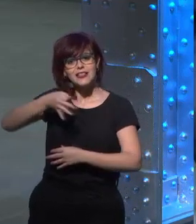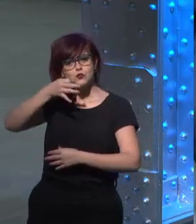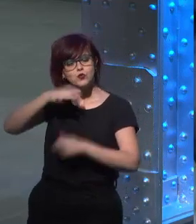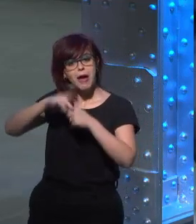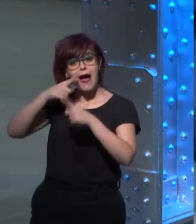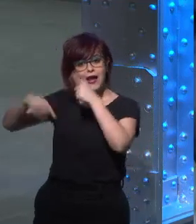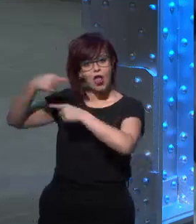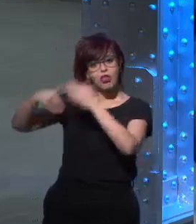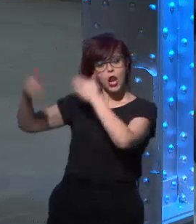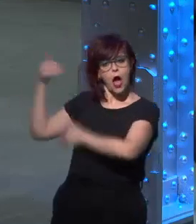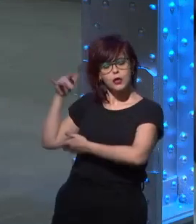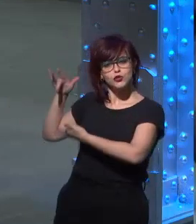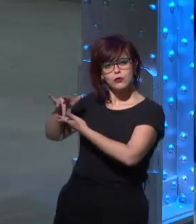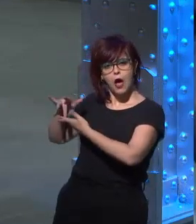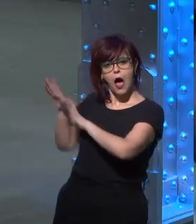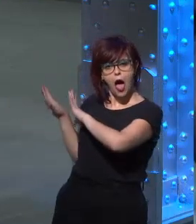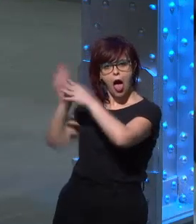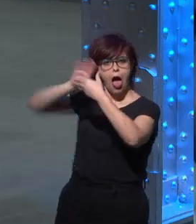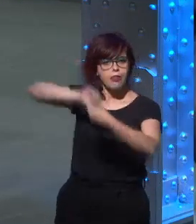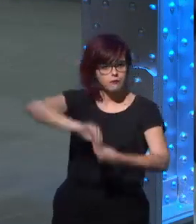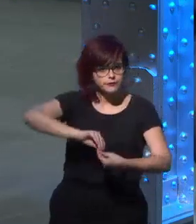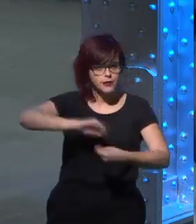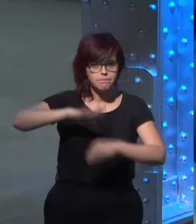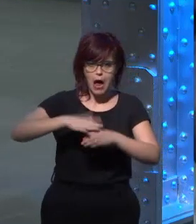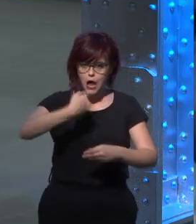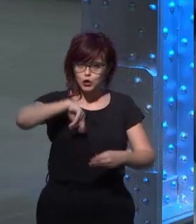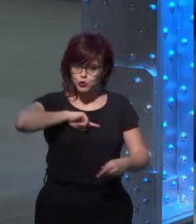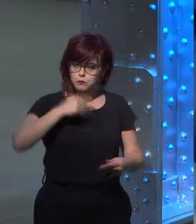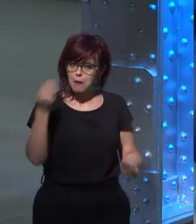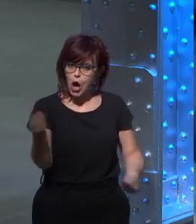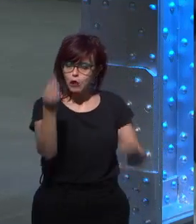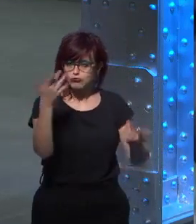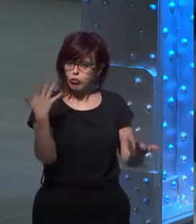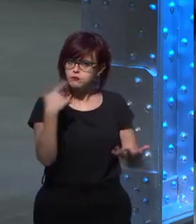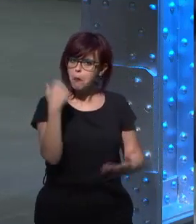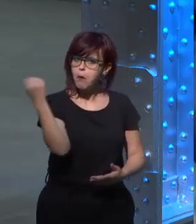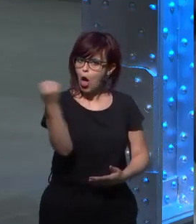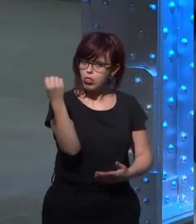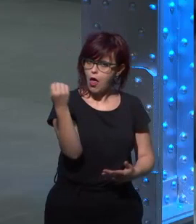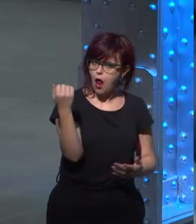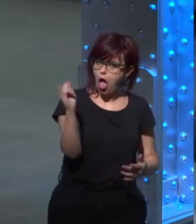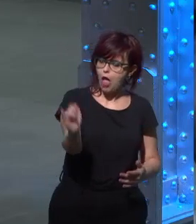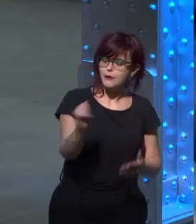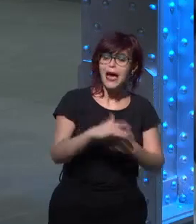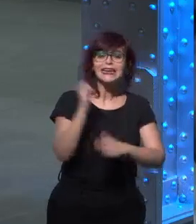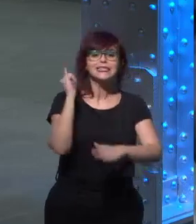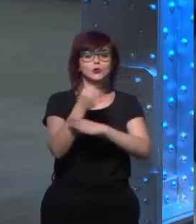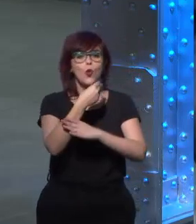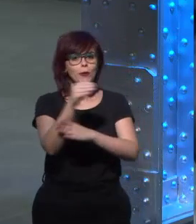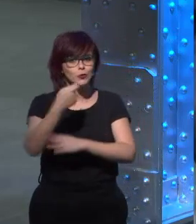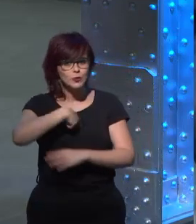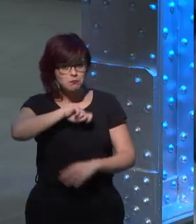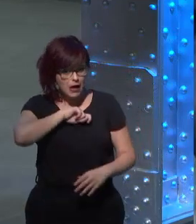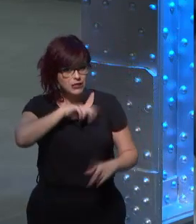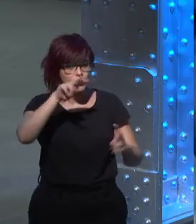generaciones. Y eso ya nos da un poder muy importante. El INJUVE es el Instituto de la Juventud de España,